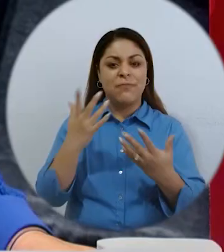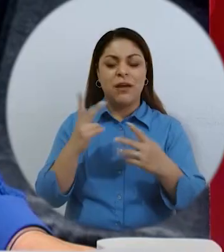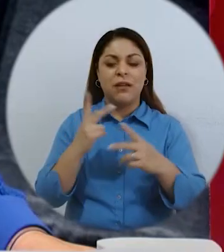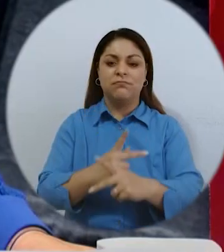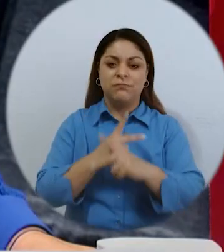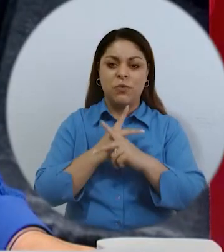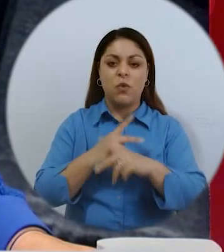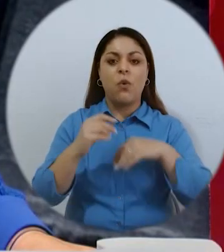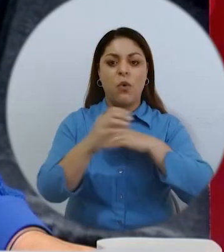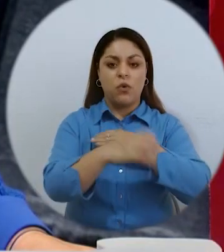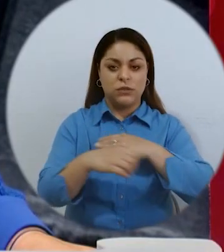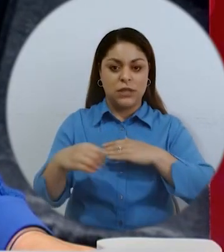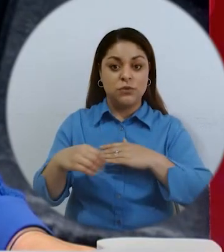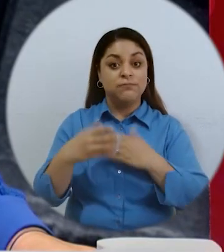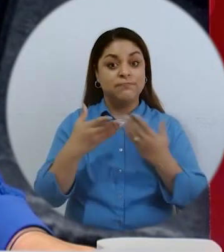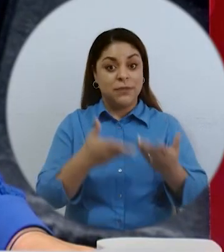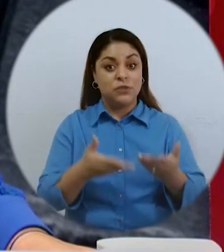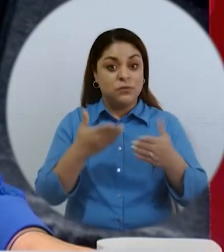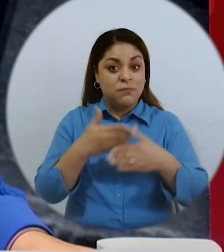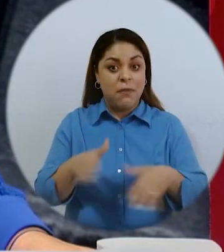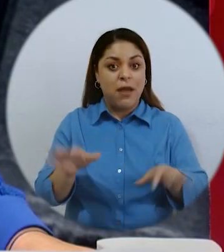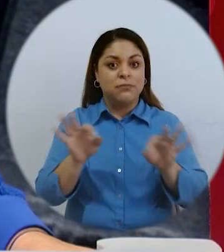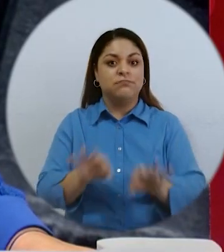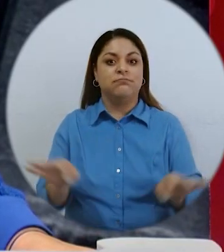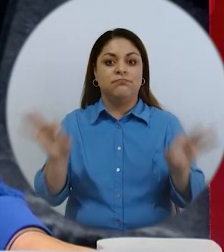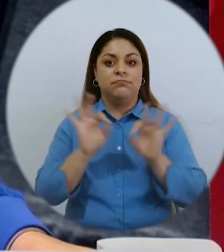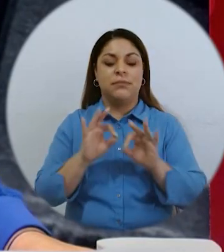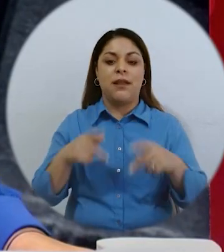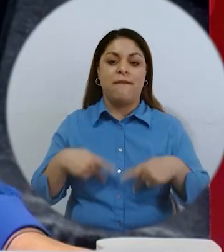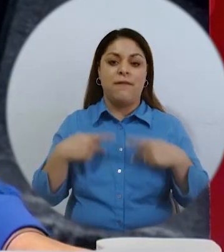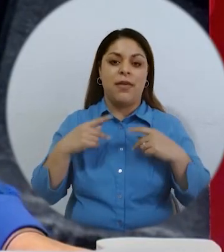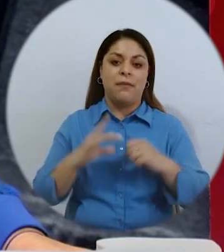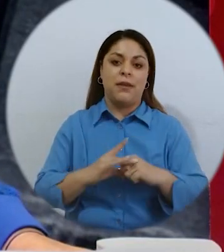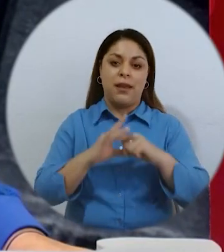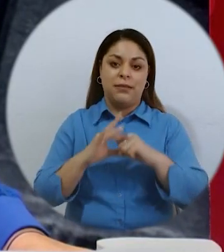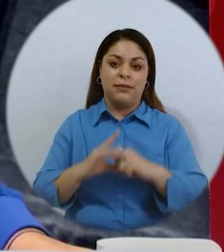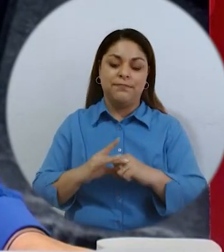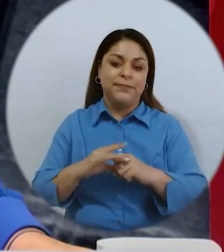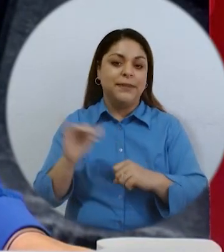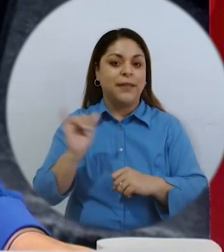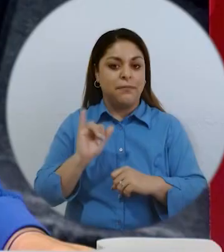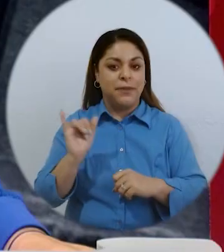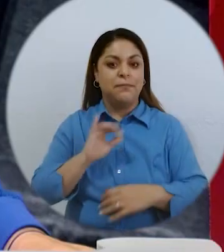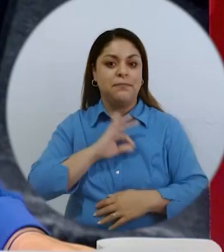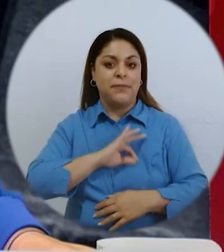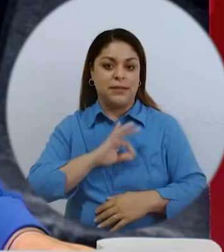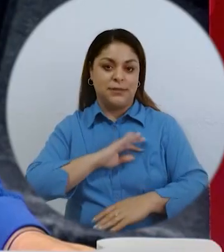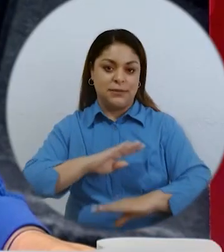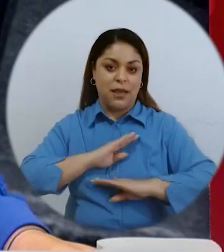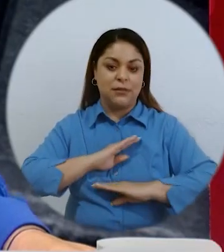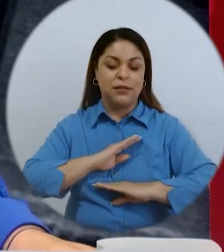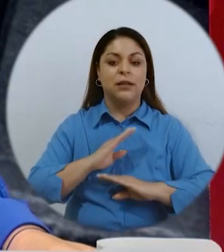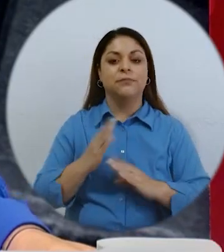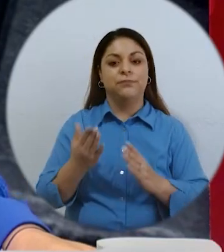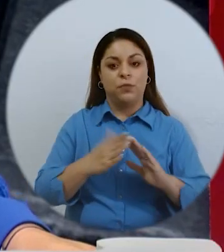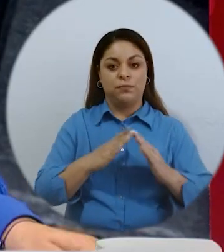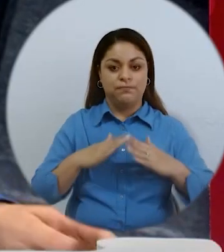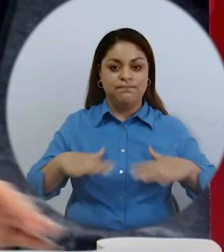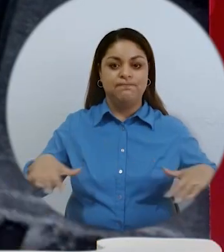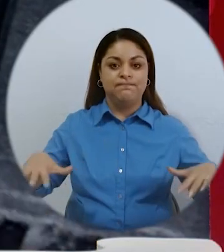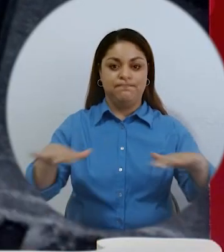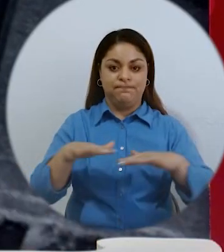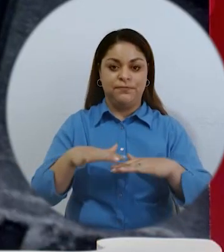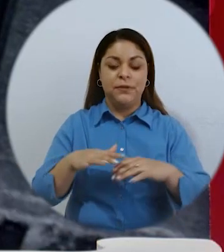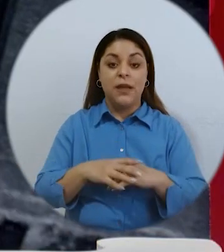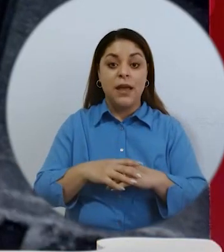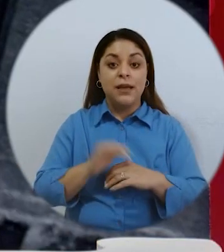para proteger a los océanos que pues son parte fundamental de la vida en el planeta Tierra y por supuesto del bienestar de la humanidad.